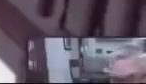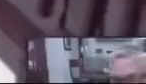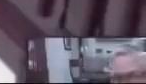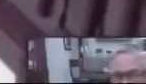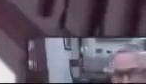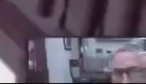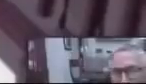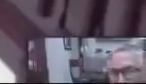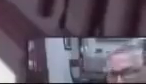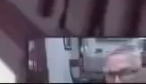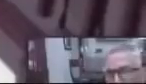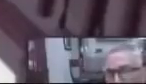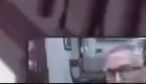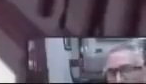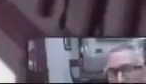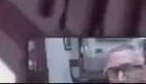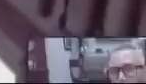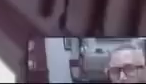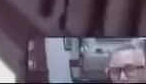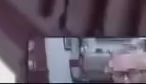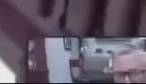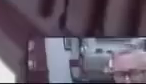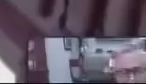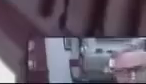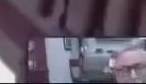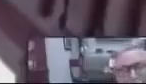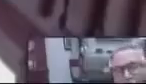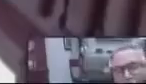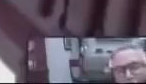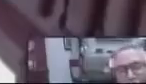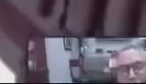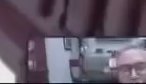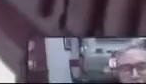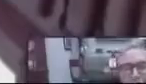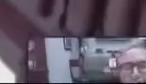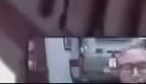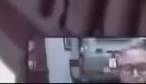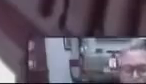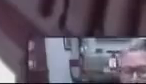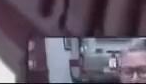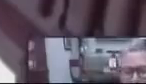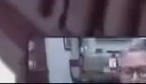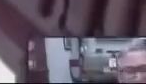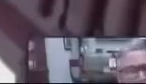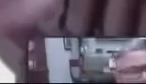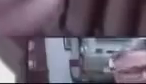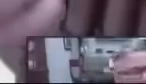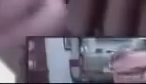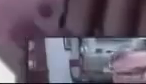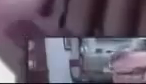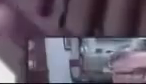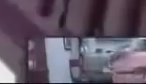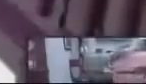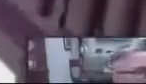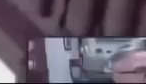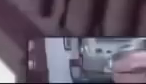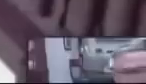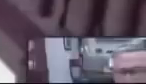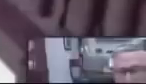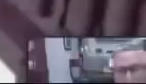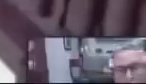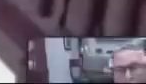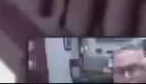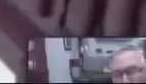frase diciendo dios te bendiga pero cada vez que vemos a la persona que decía me parto hallado en mis 30 pesos para